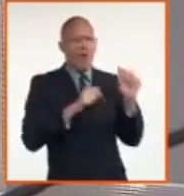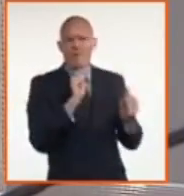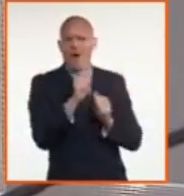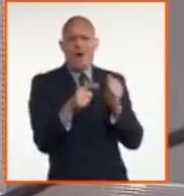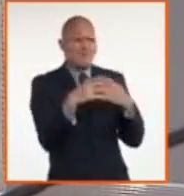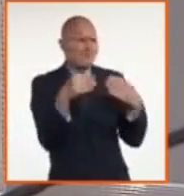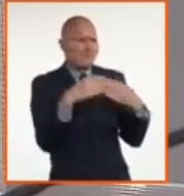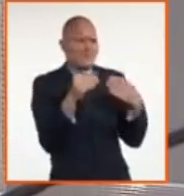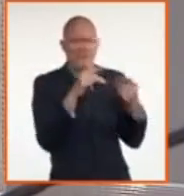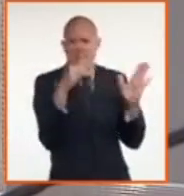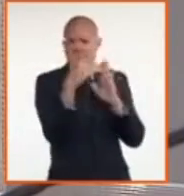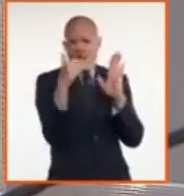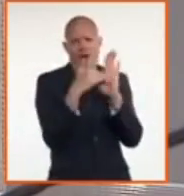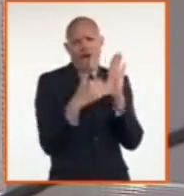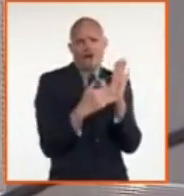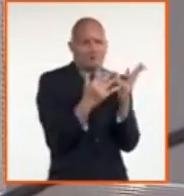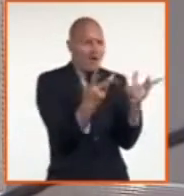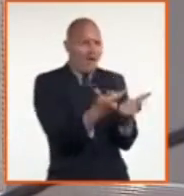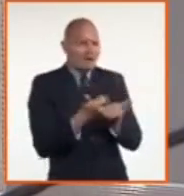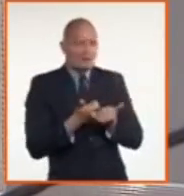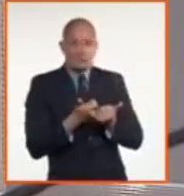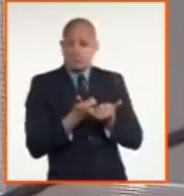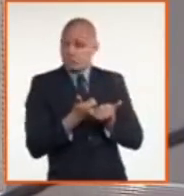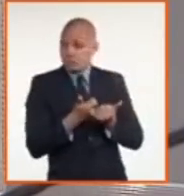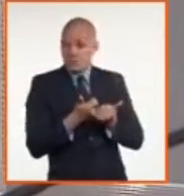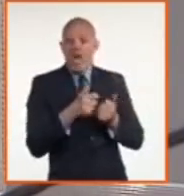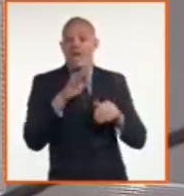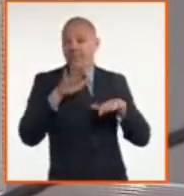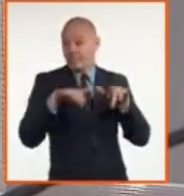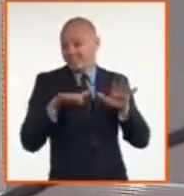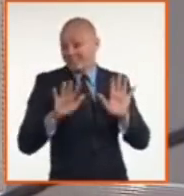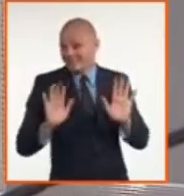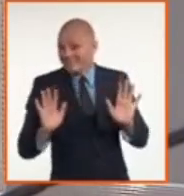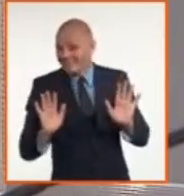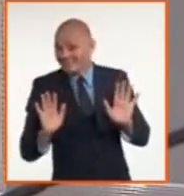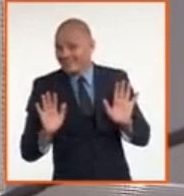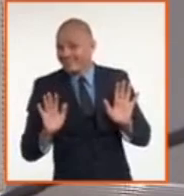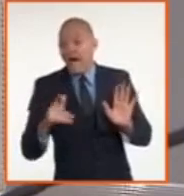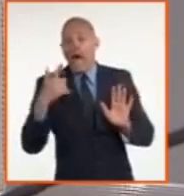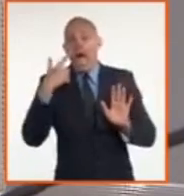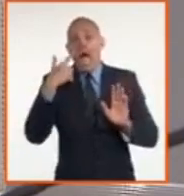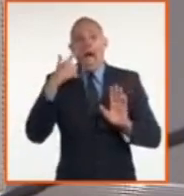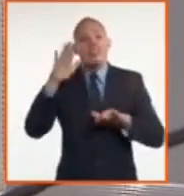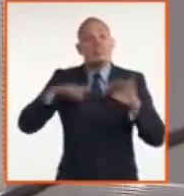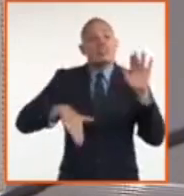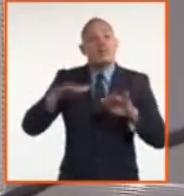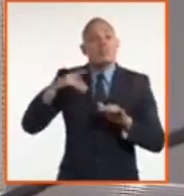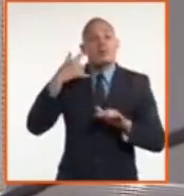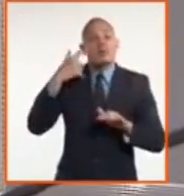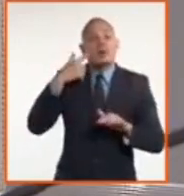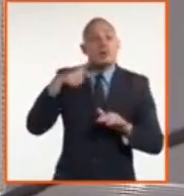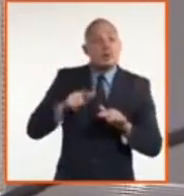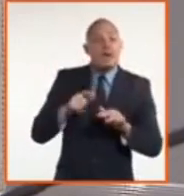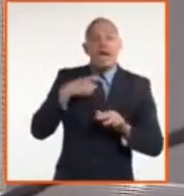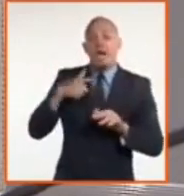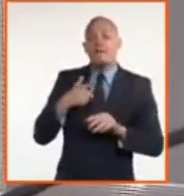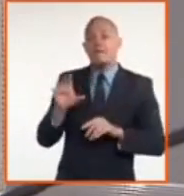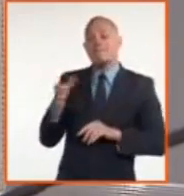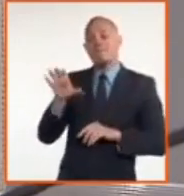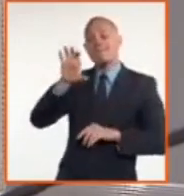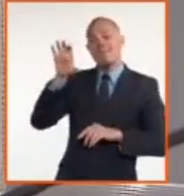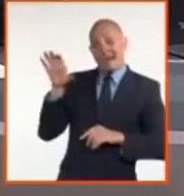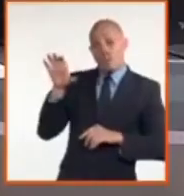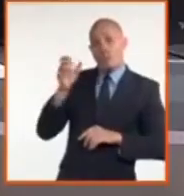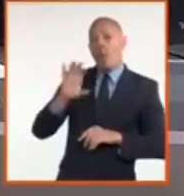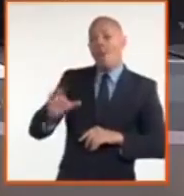el día anterior de las divisas que se hayan comprado por los bancos son las que realmente se podrán vender a la población